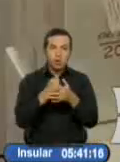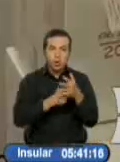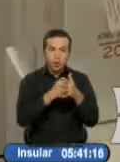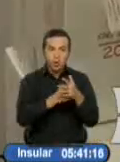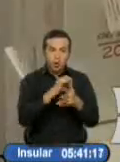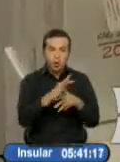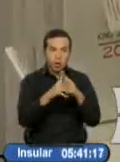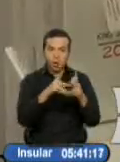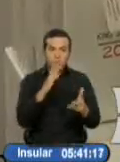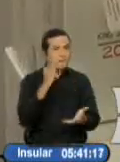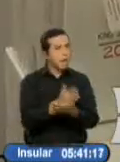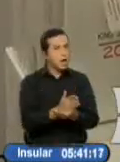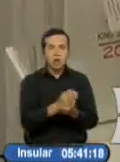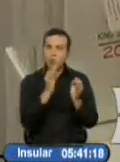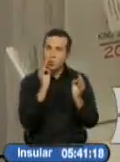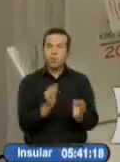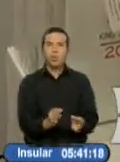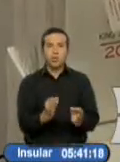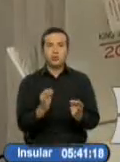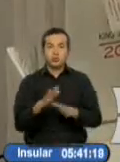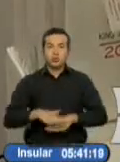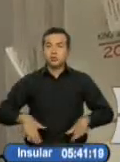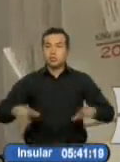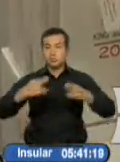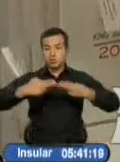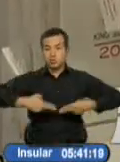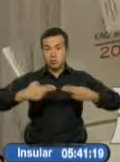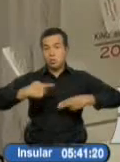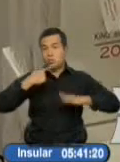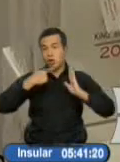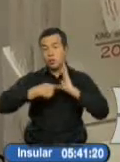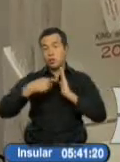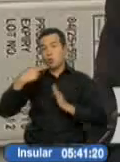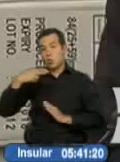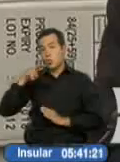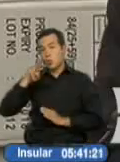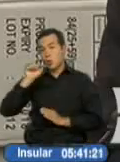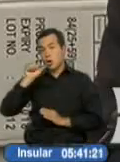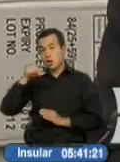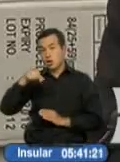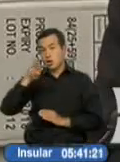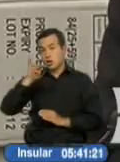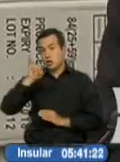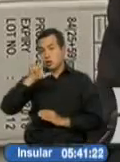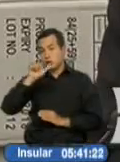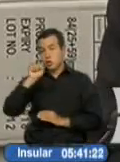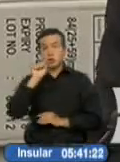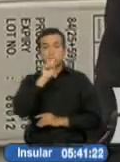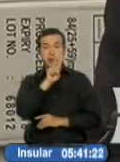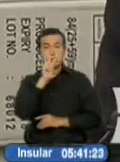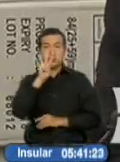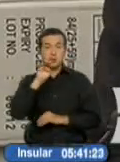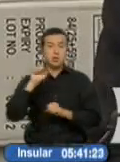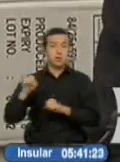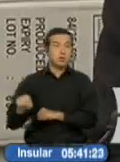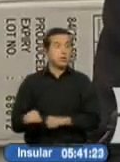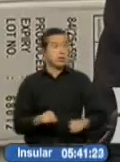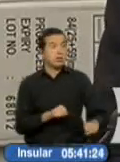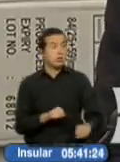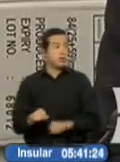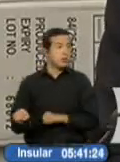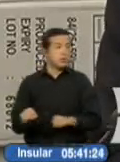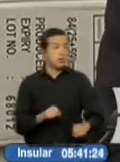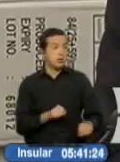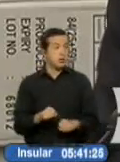contrabando que ha llegado hasta las fronteras, como es el caso de Huaquillas. Desde el 24 de mayo en adelante, de